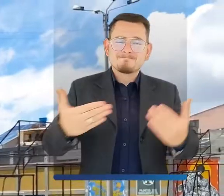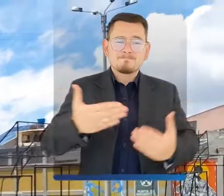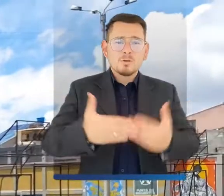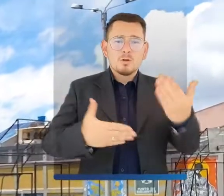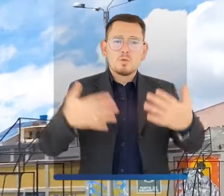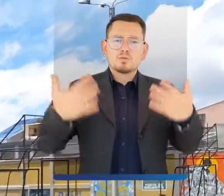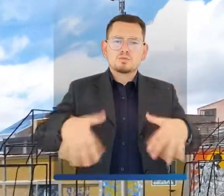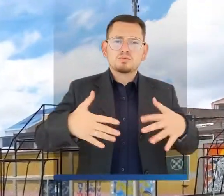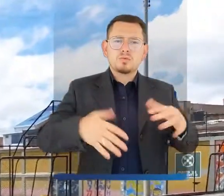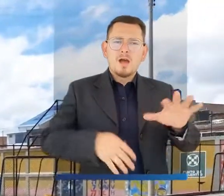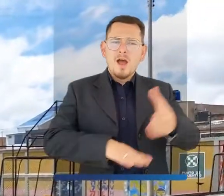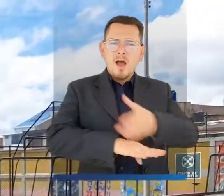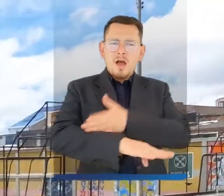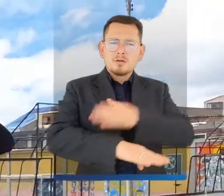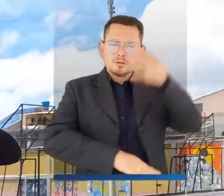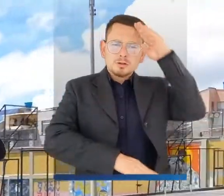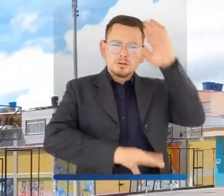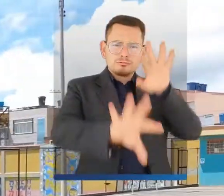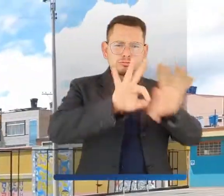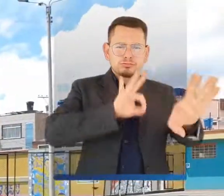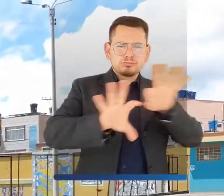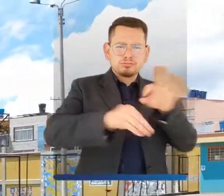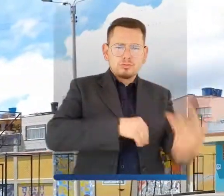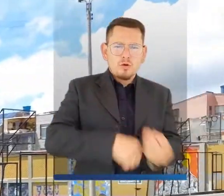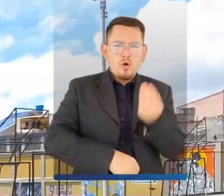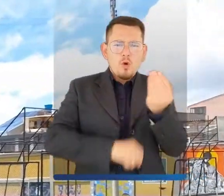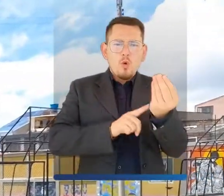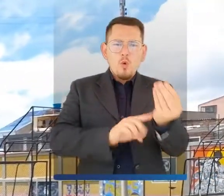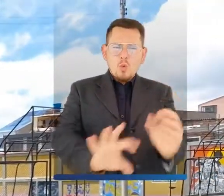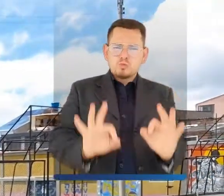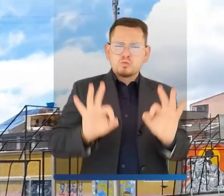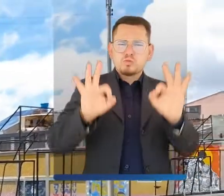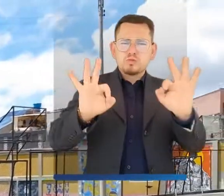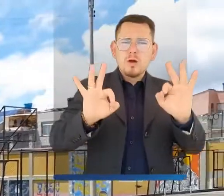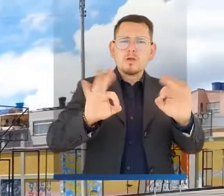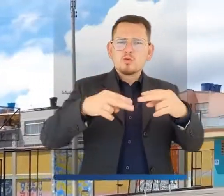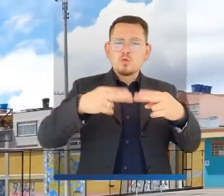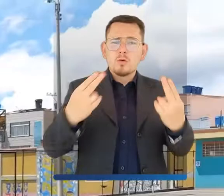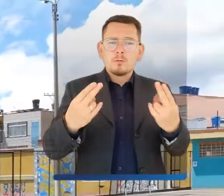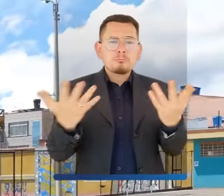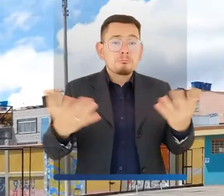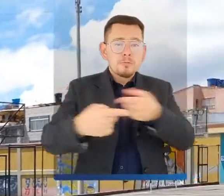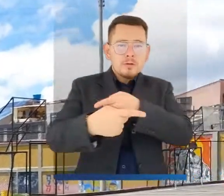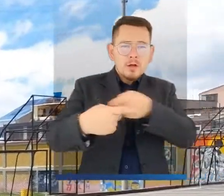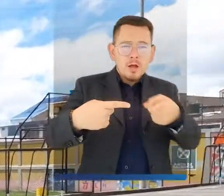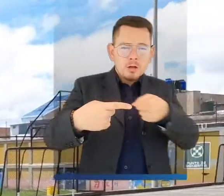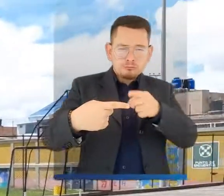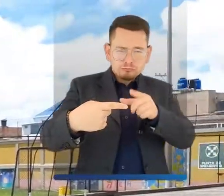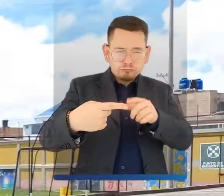Hey, ¿cómo se topan? Buenos días, ¿cómo les va? Estamos en el Colegio Salesiano, ya con 7